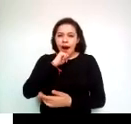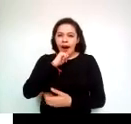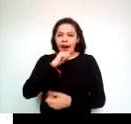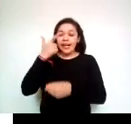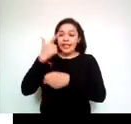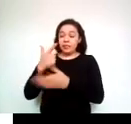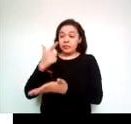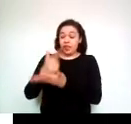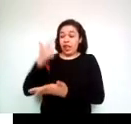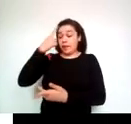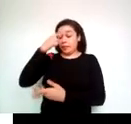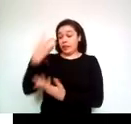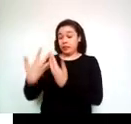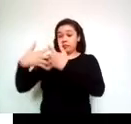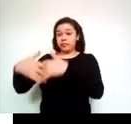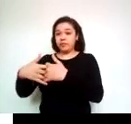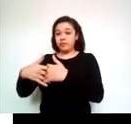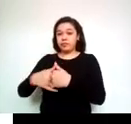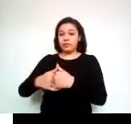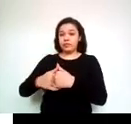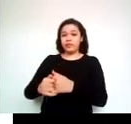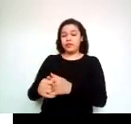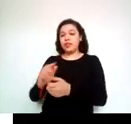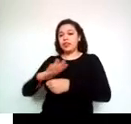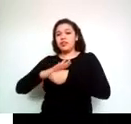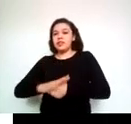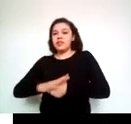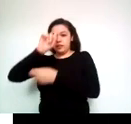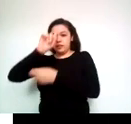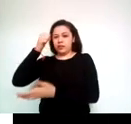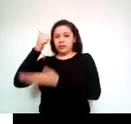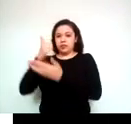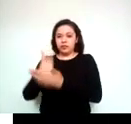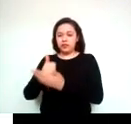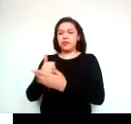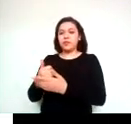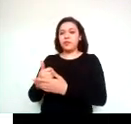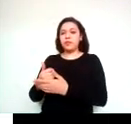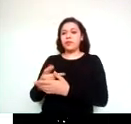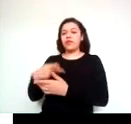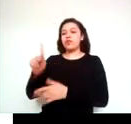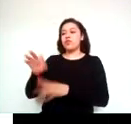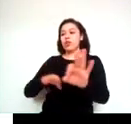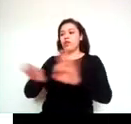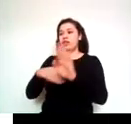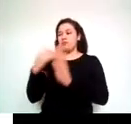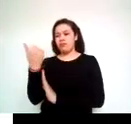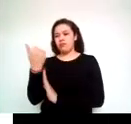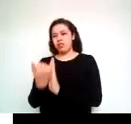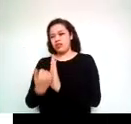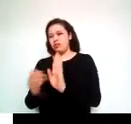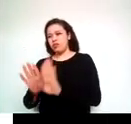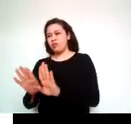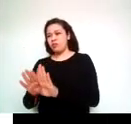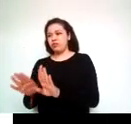adaptación, estrés postraumático, descensos de la calidad de vida y reducción de su productividad. Cuando nosotros